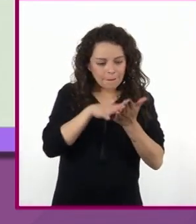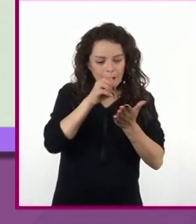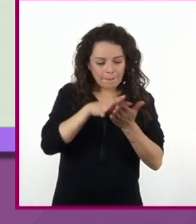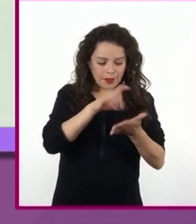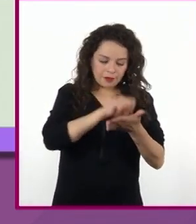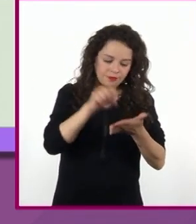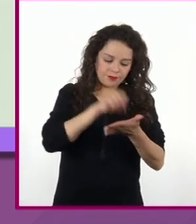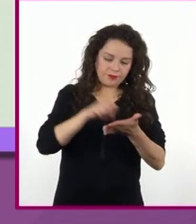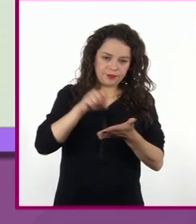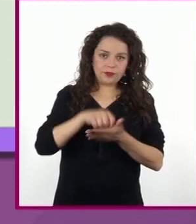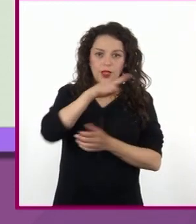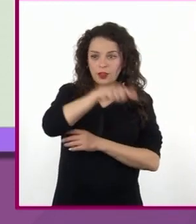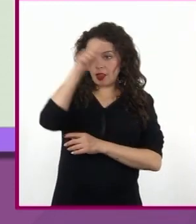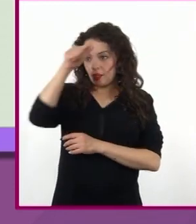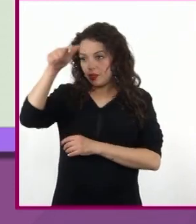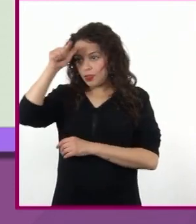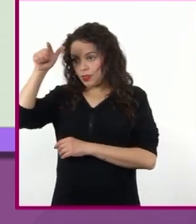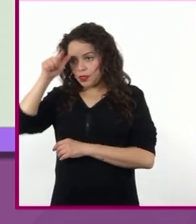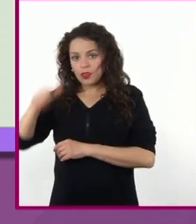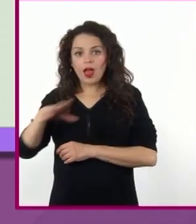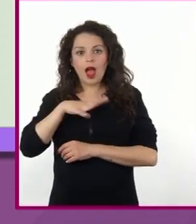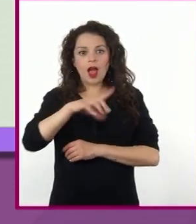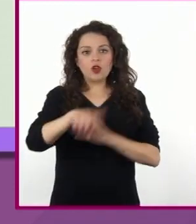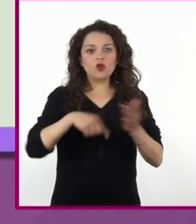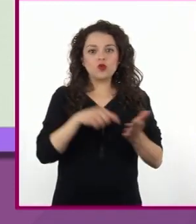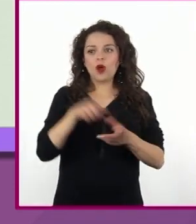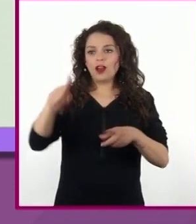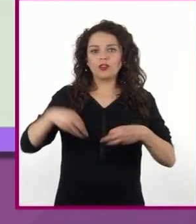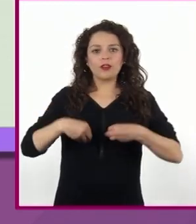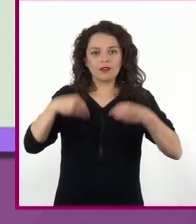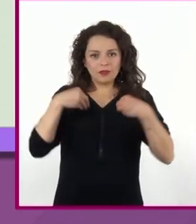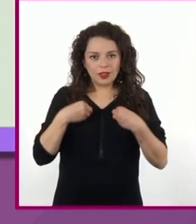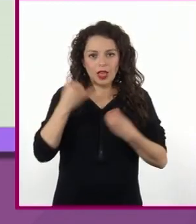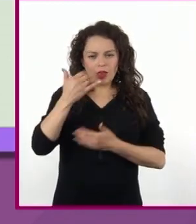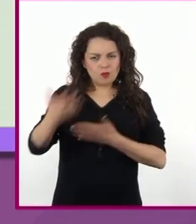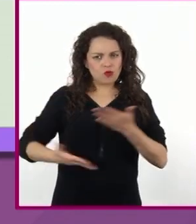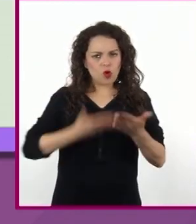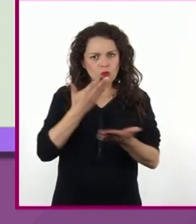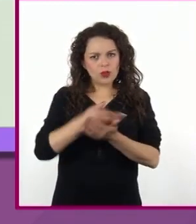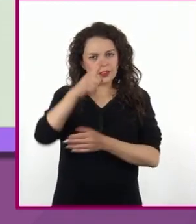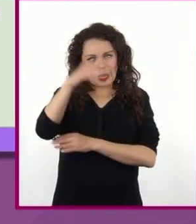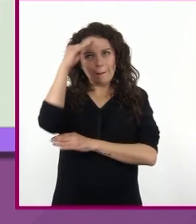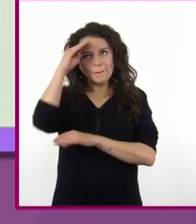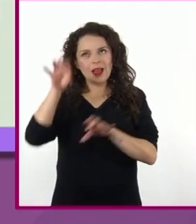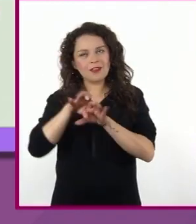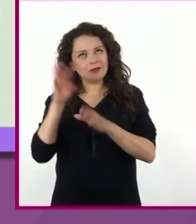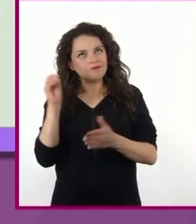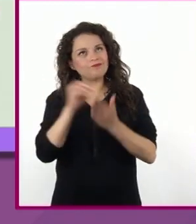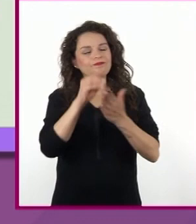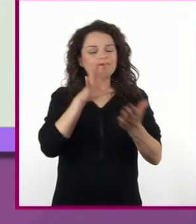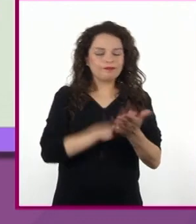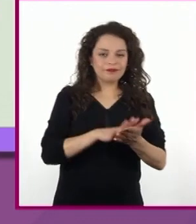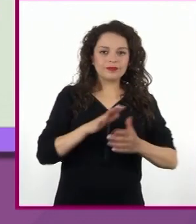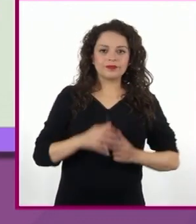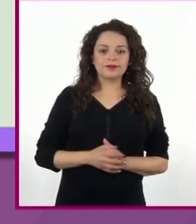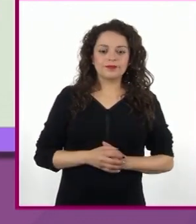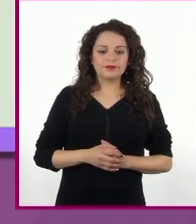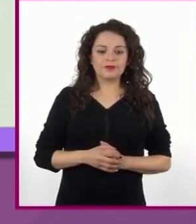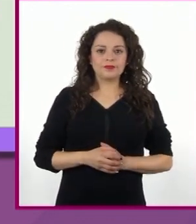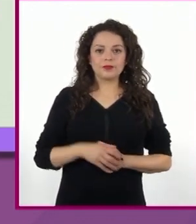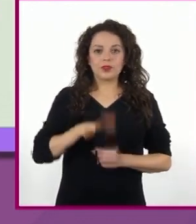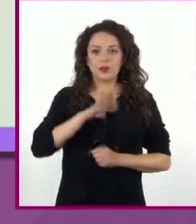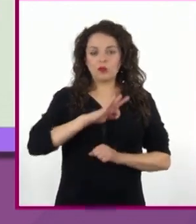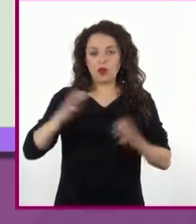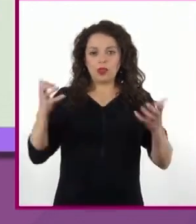identifiquen que prevalece en sus espacios de convivencia y piensen en propuestas. Pueden complementar su cuadro o sus notas